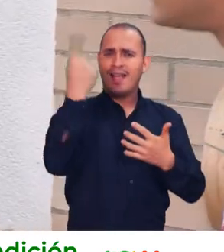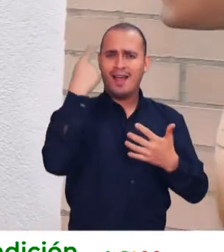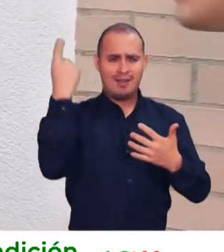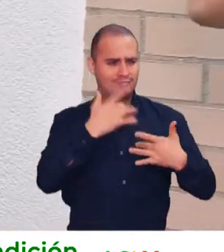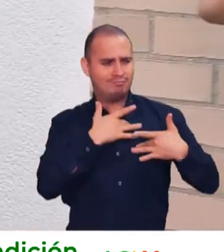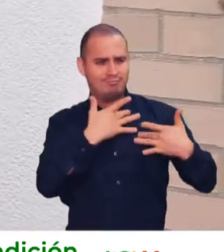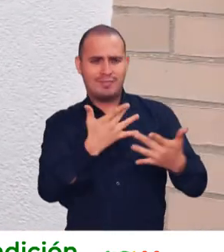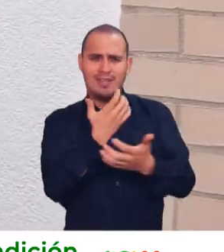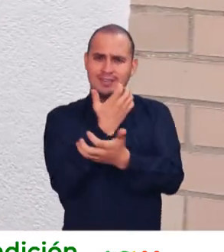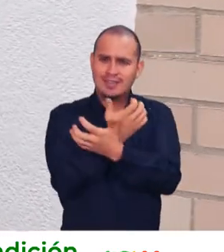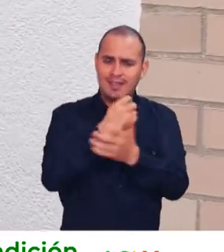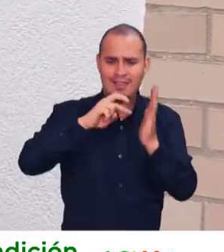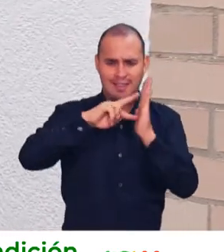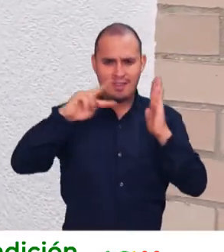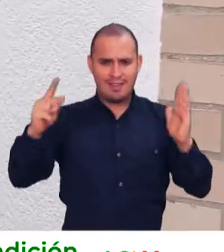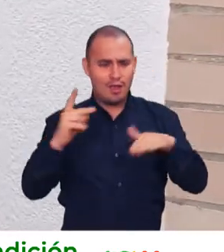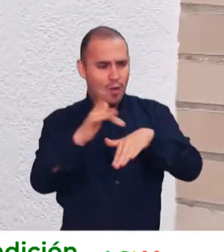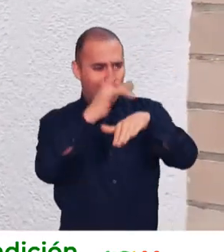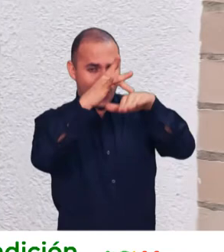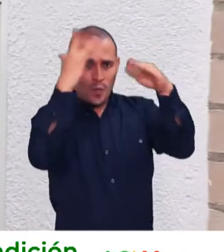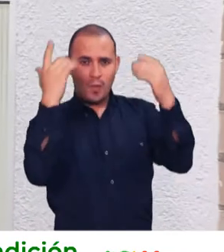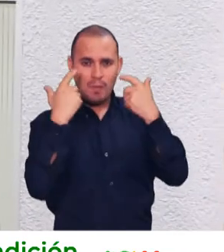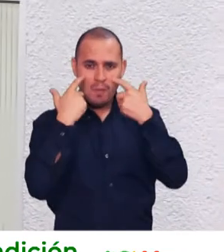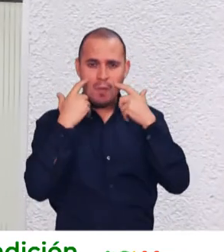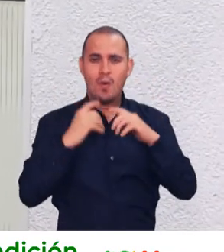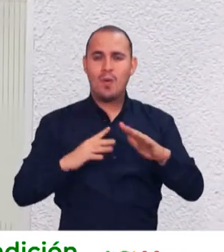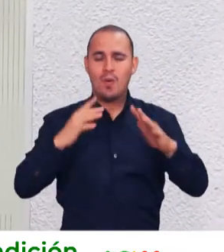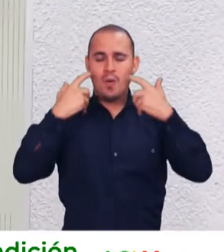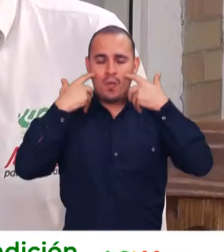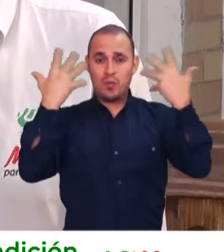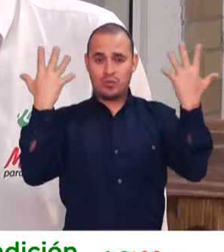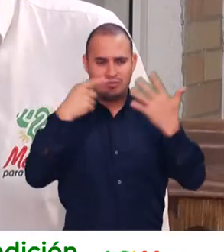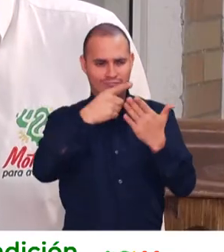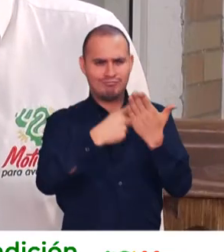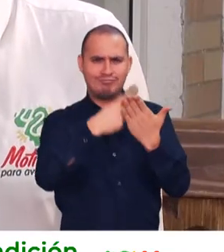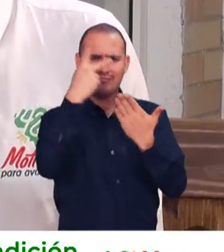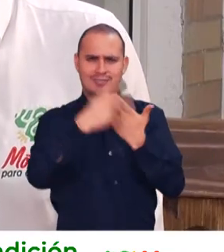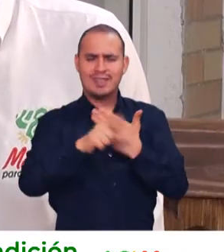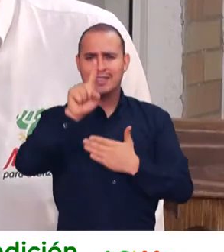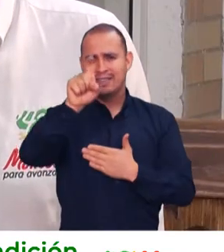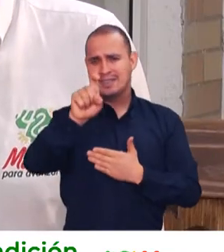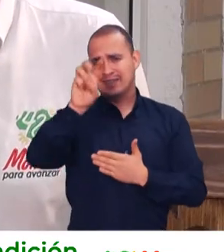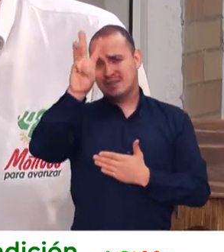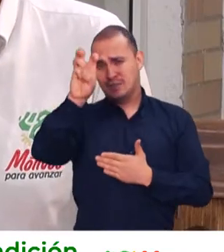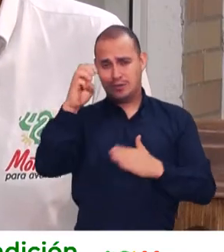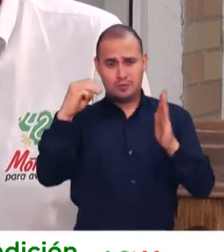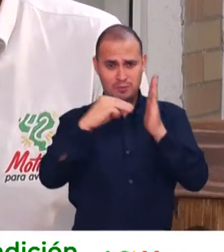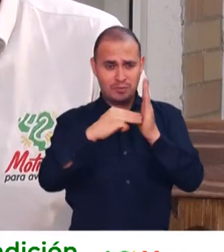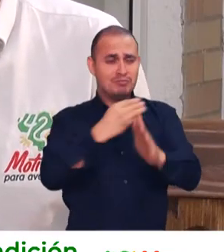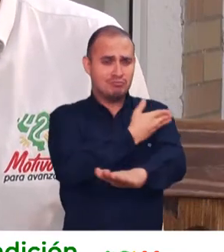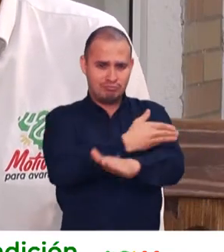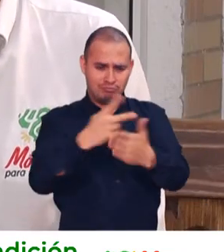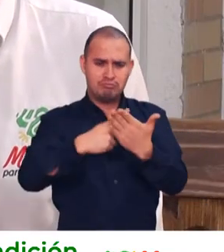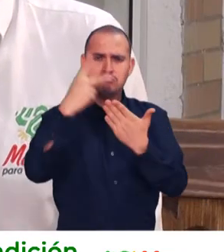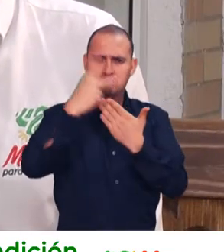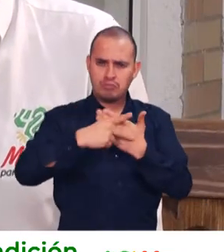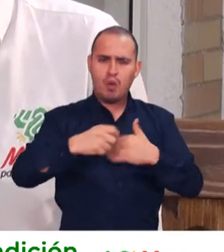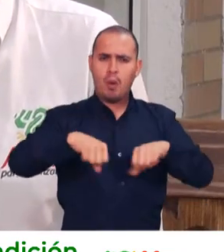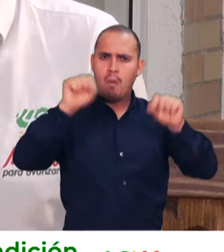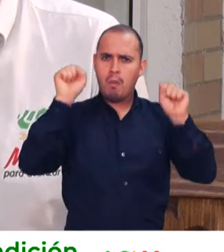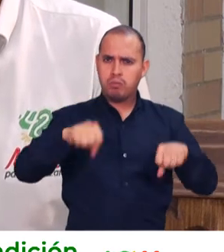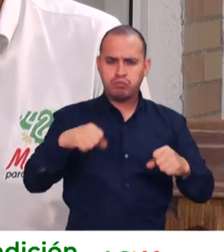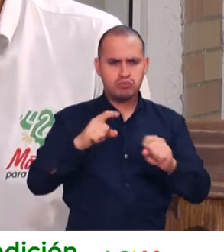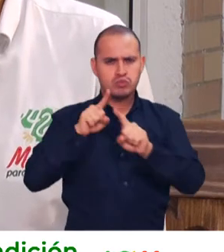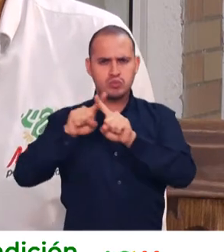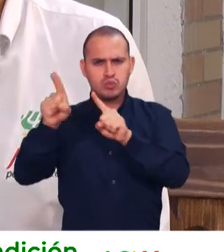de Ciencia, Tecnología e Innovación, en donde pudimos aprobar proyectos por 68 mil millones de pesos, proyectos de